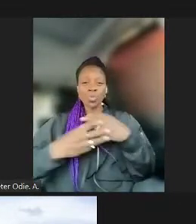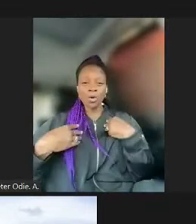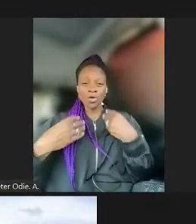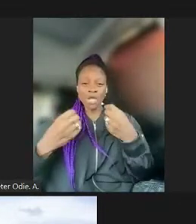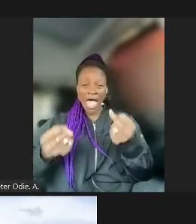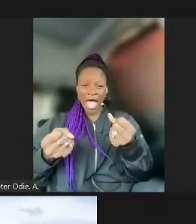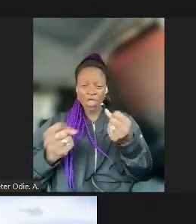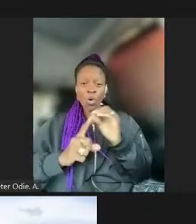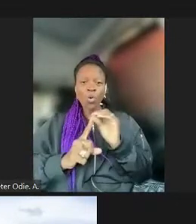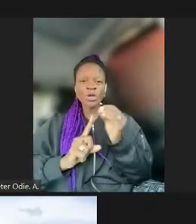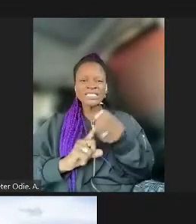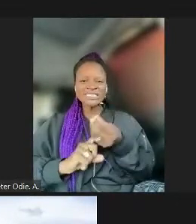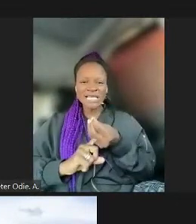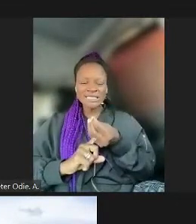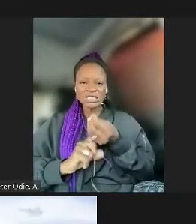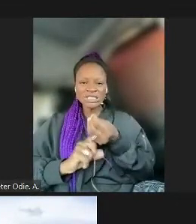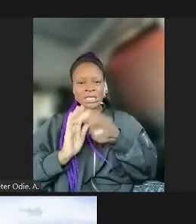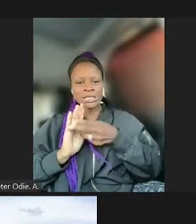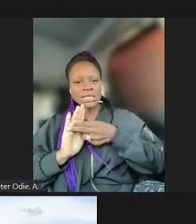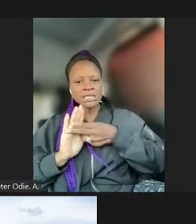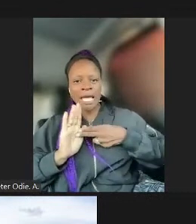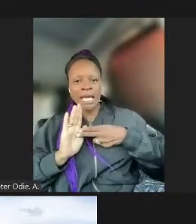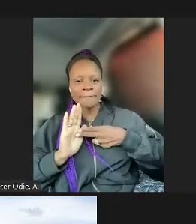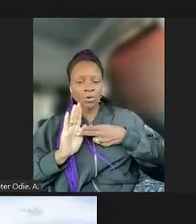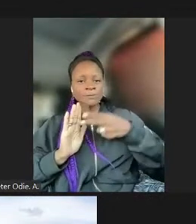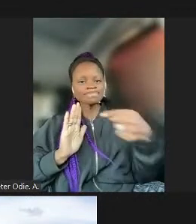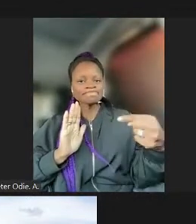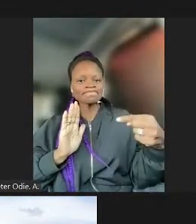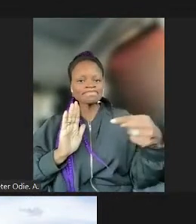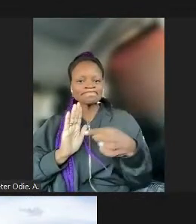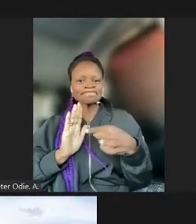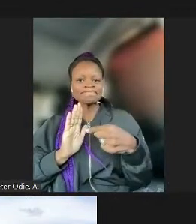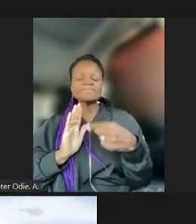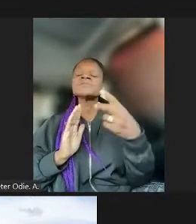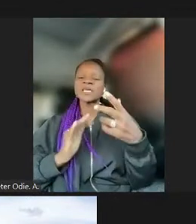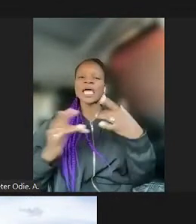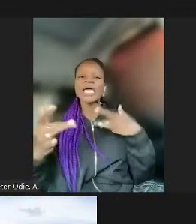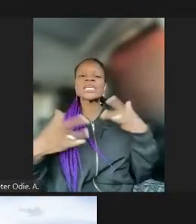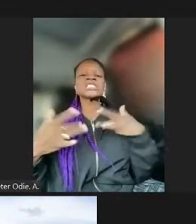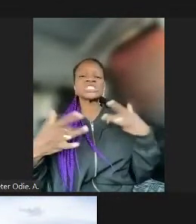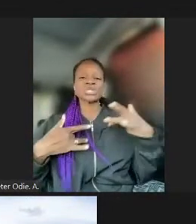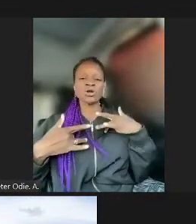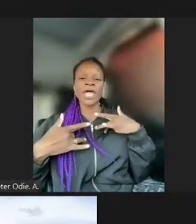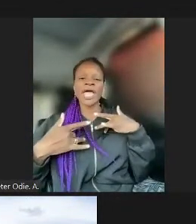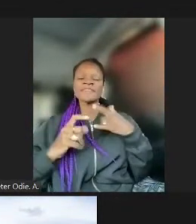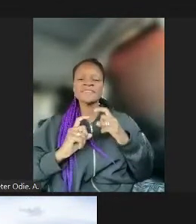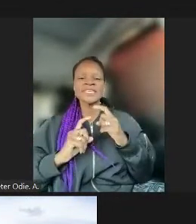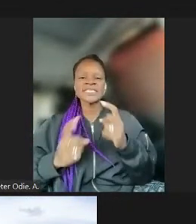Organización del Mundo lo designó este tipo de